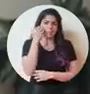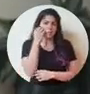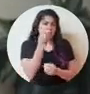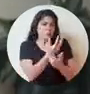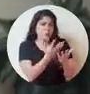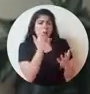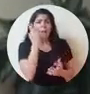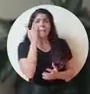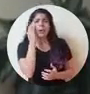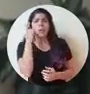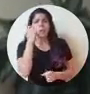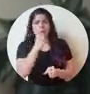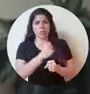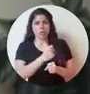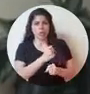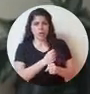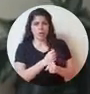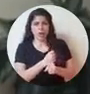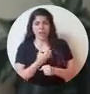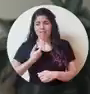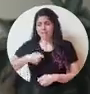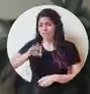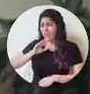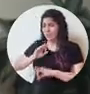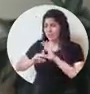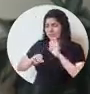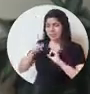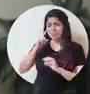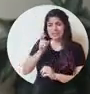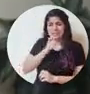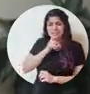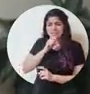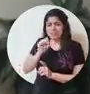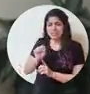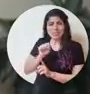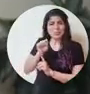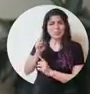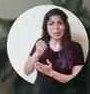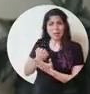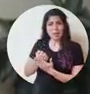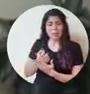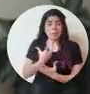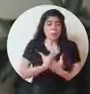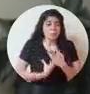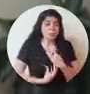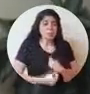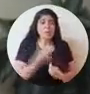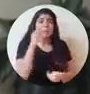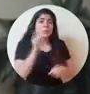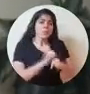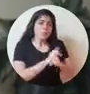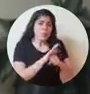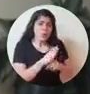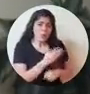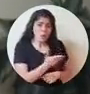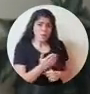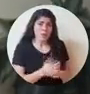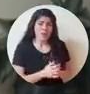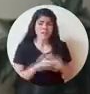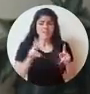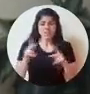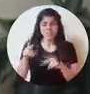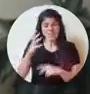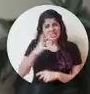por el empleo frustración por la difícil situación económica angustia por el cob y 19